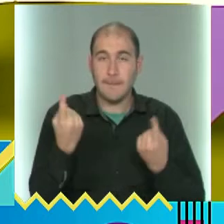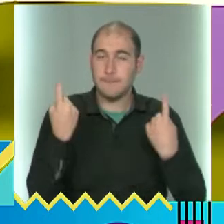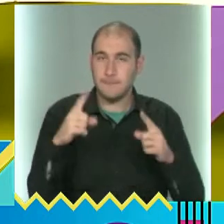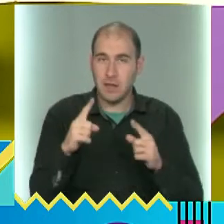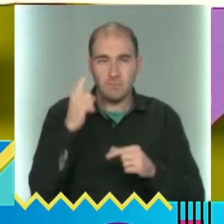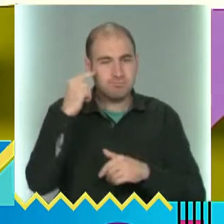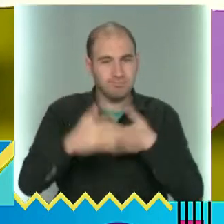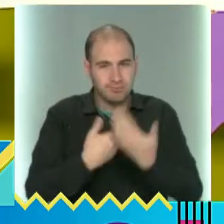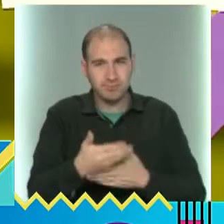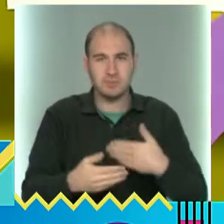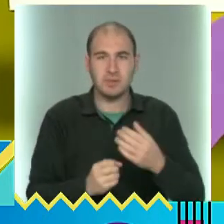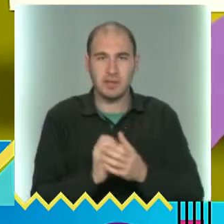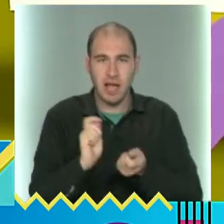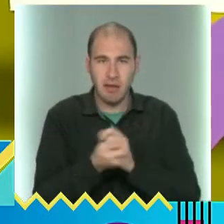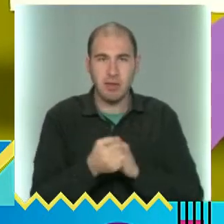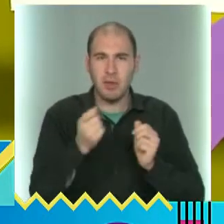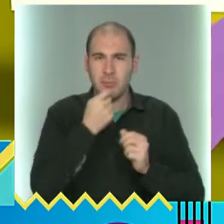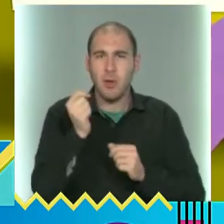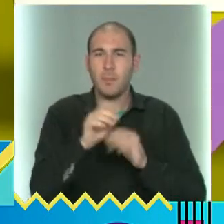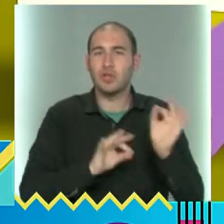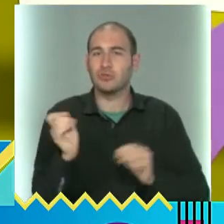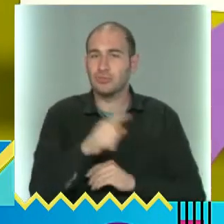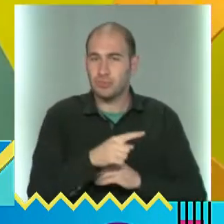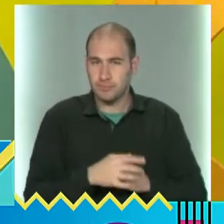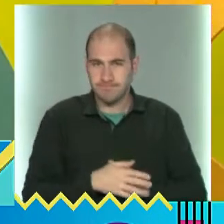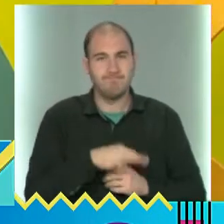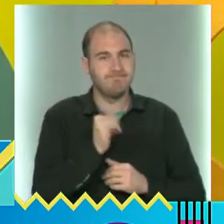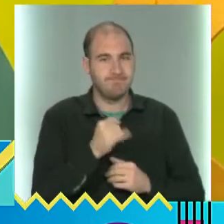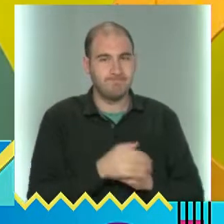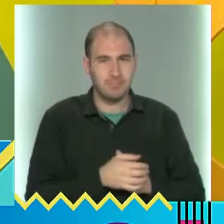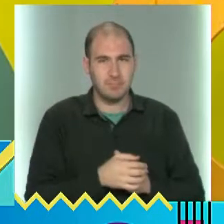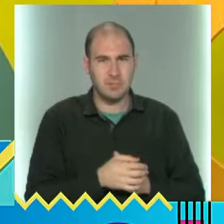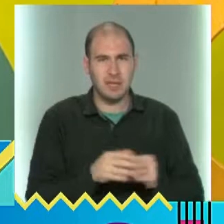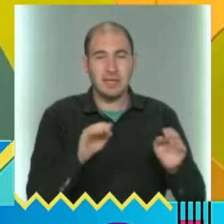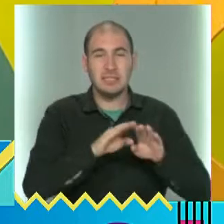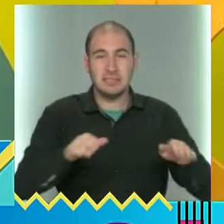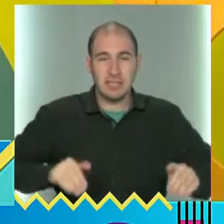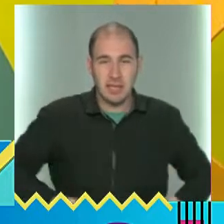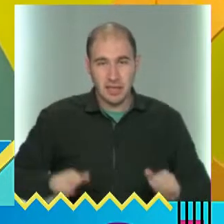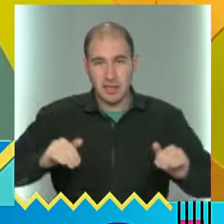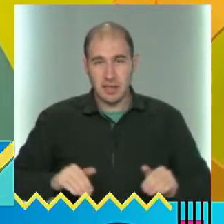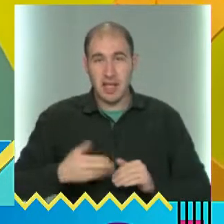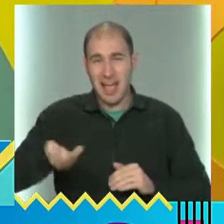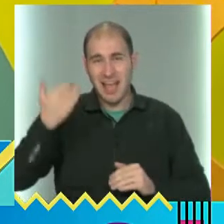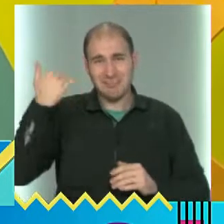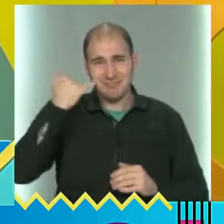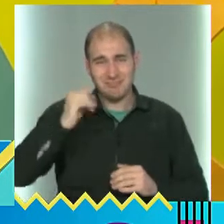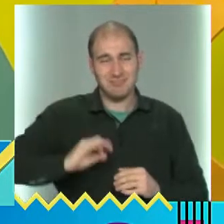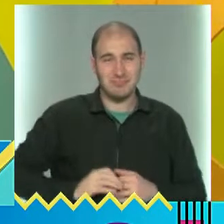se reinventa de alguna manera, es el caso de su proyecto. Correcto, tú lo dijiste. Las sillas de ruedas existen ya de hace mucho